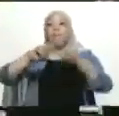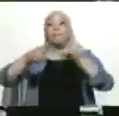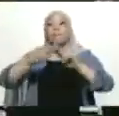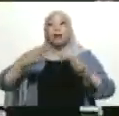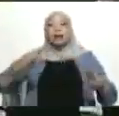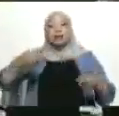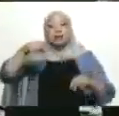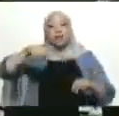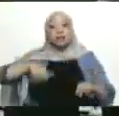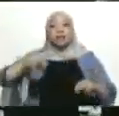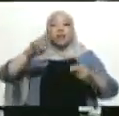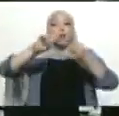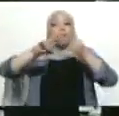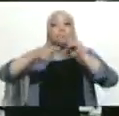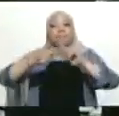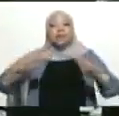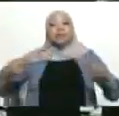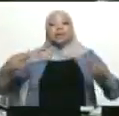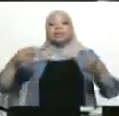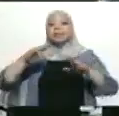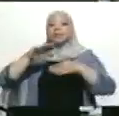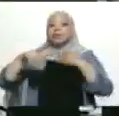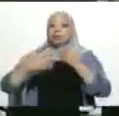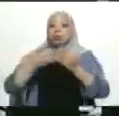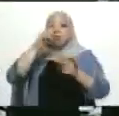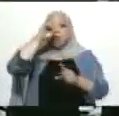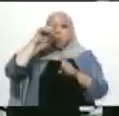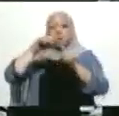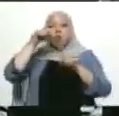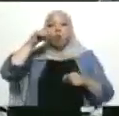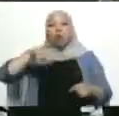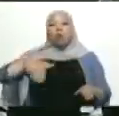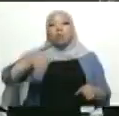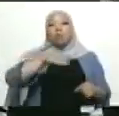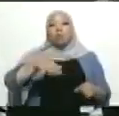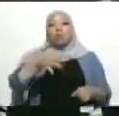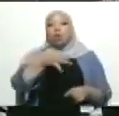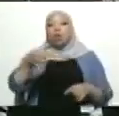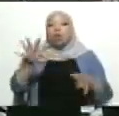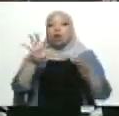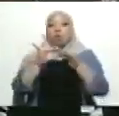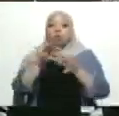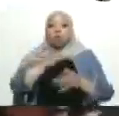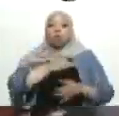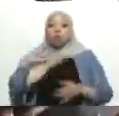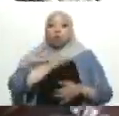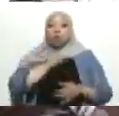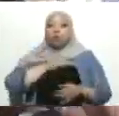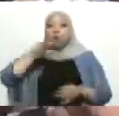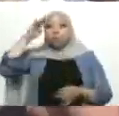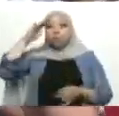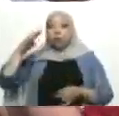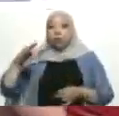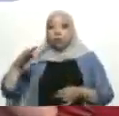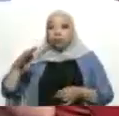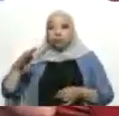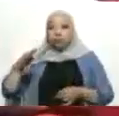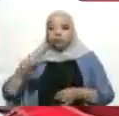paz, paz, paz, la paz que logró el pueblo en perfecta unidad cívico-militar.